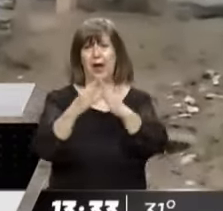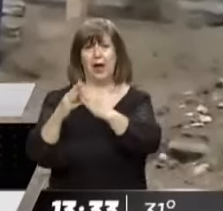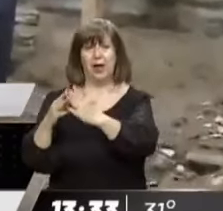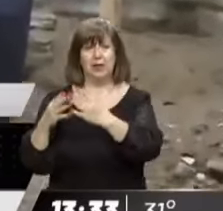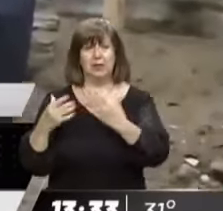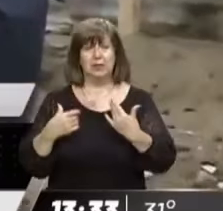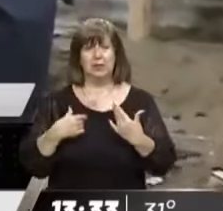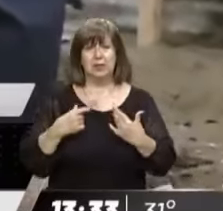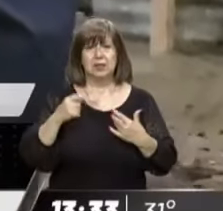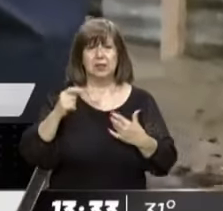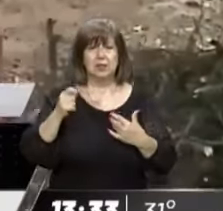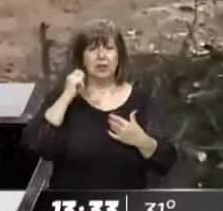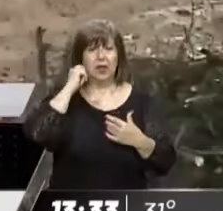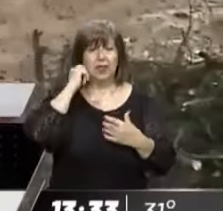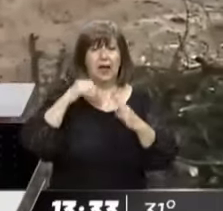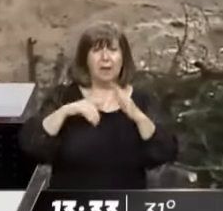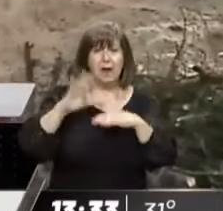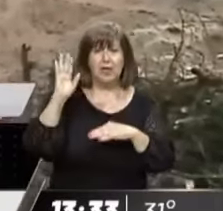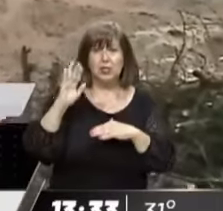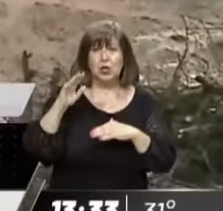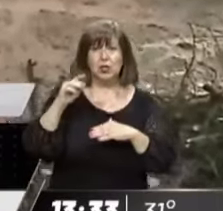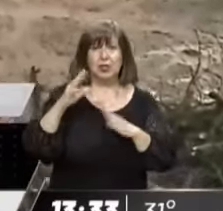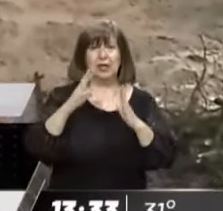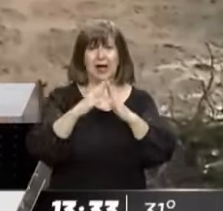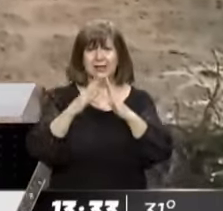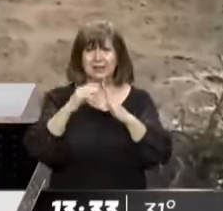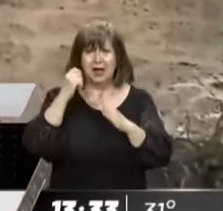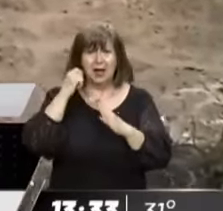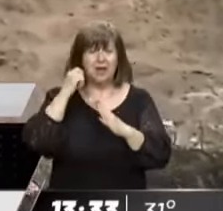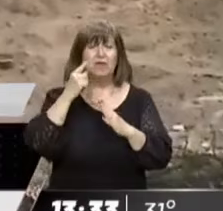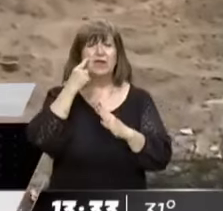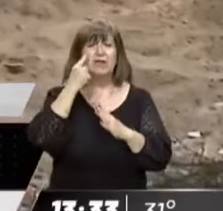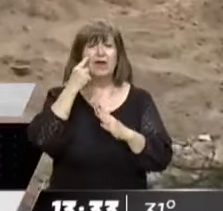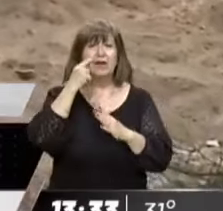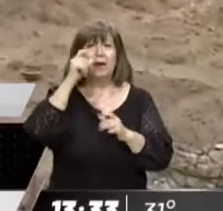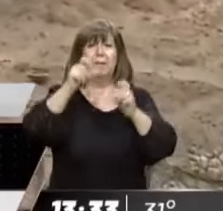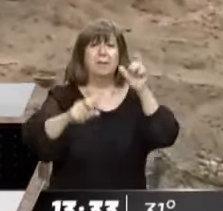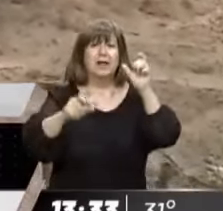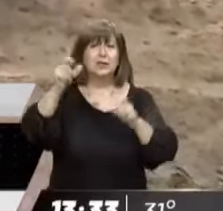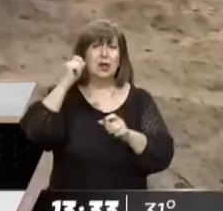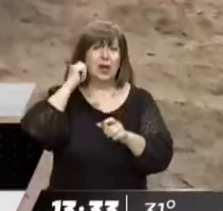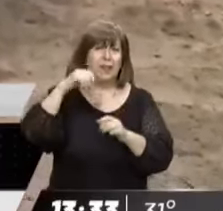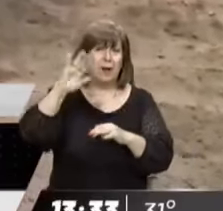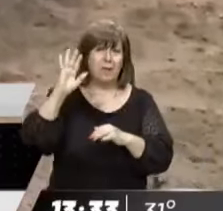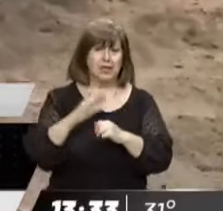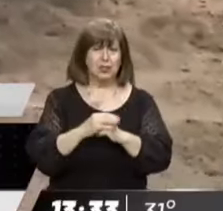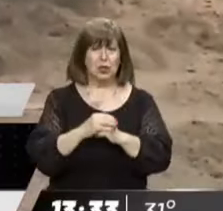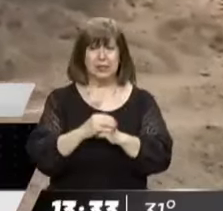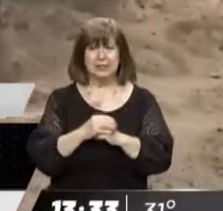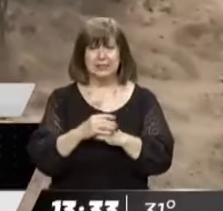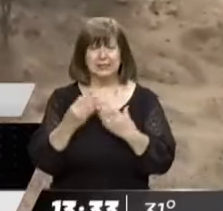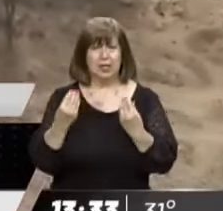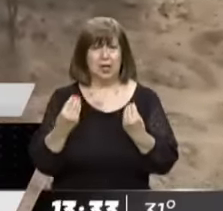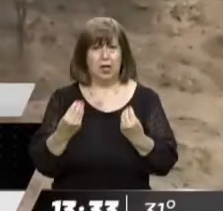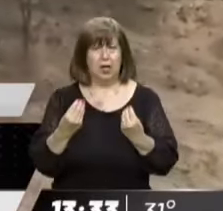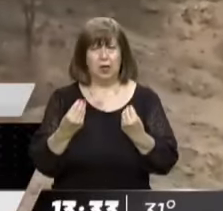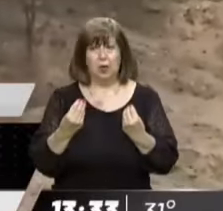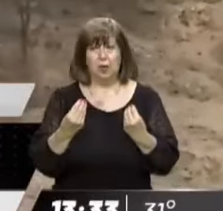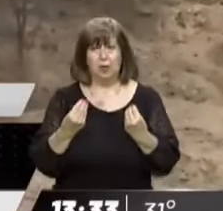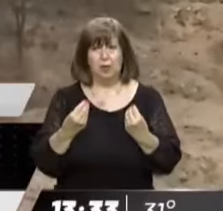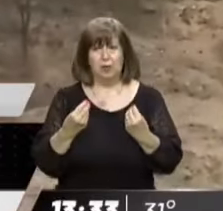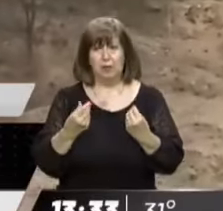la persona ya, que éramos casi pura gente mayor. Entonces va a ser muy difícil para salir a flote, como se